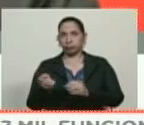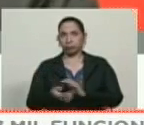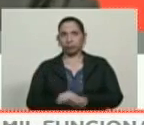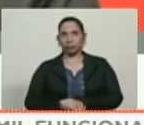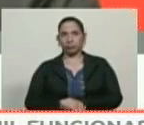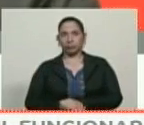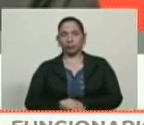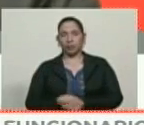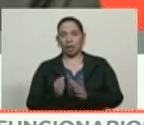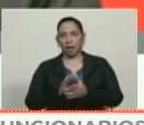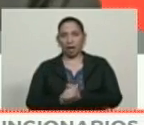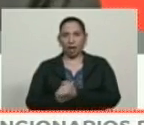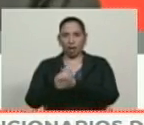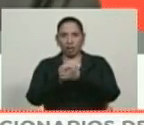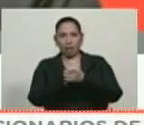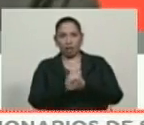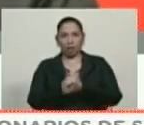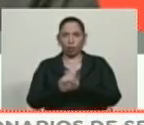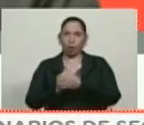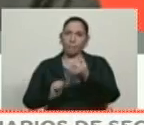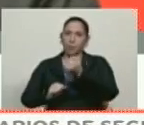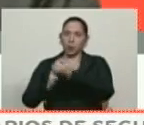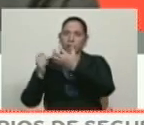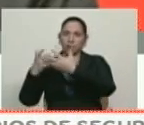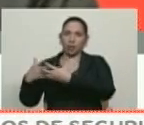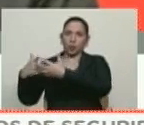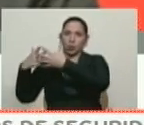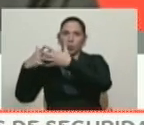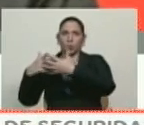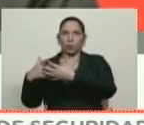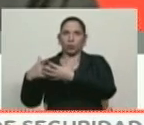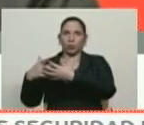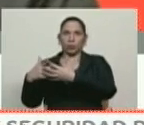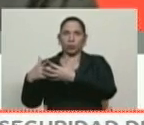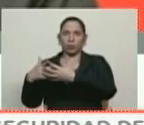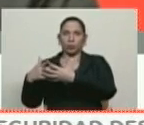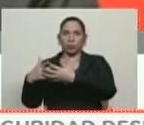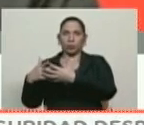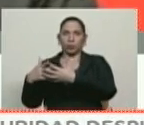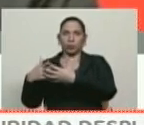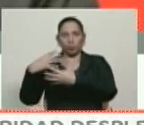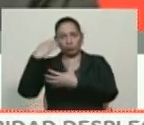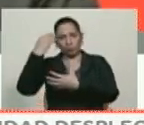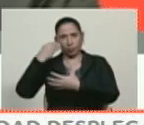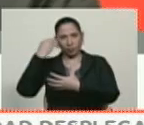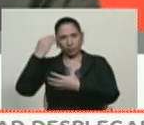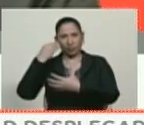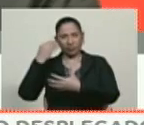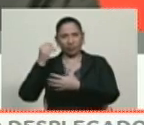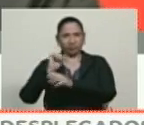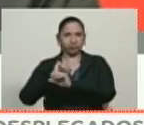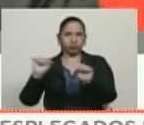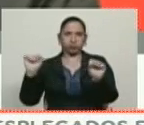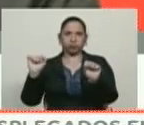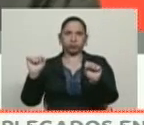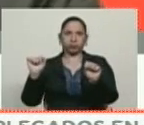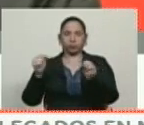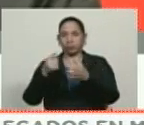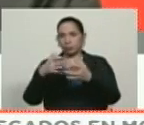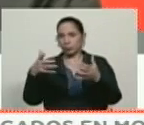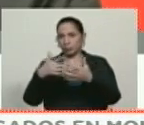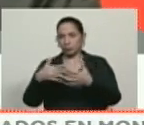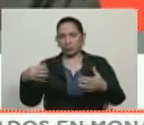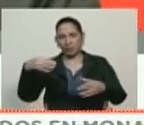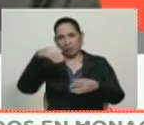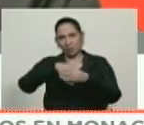unos aliados de los Estados Unidos, que apoyaría y pensaba admisible un guión de